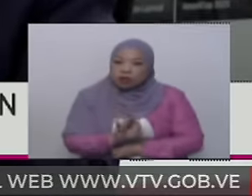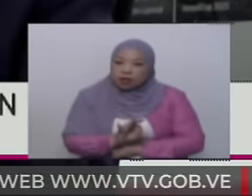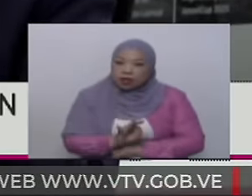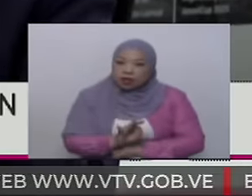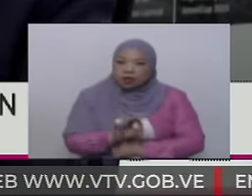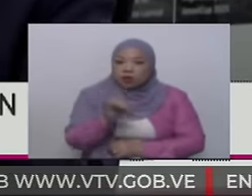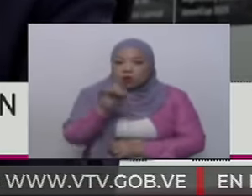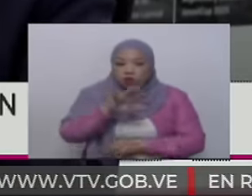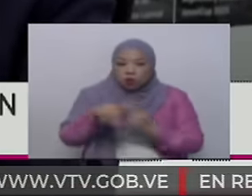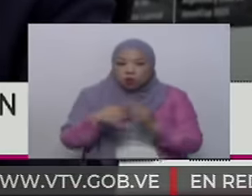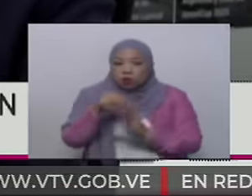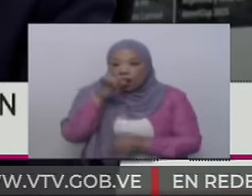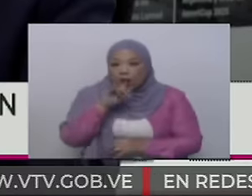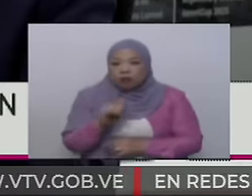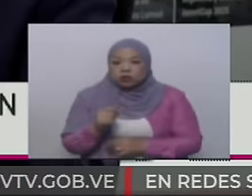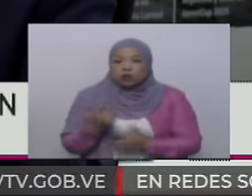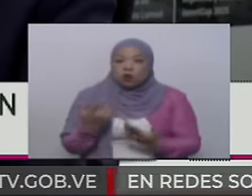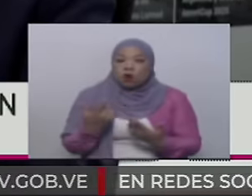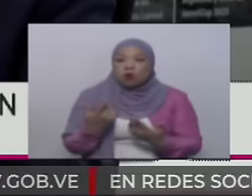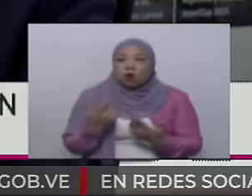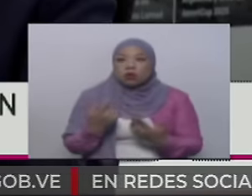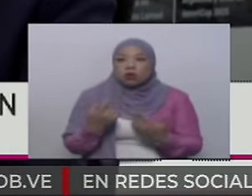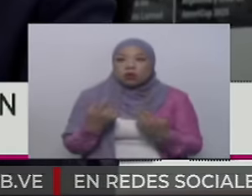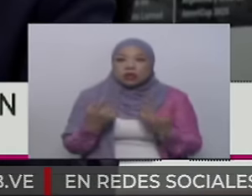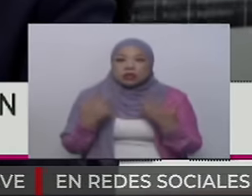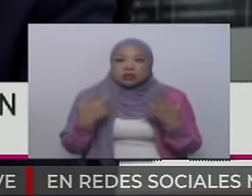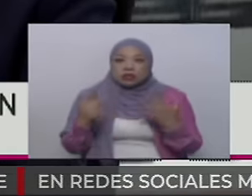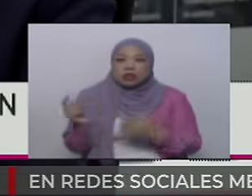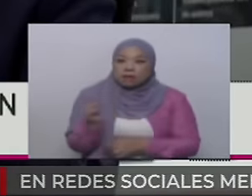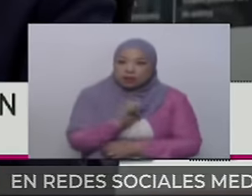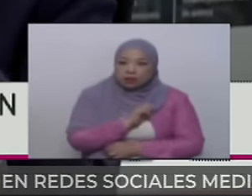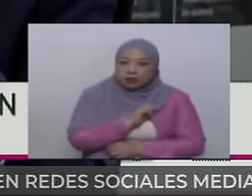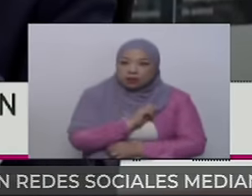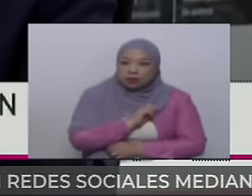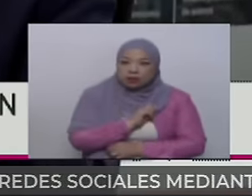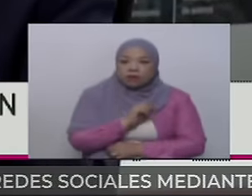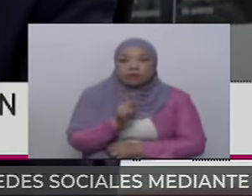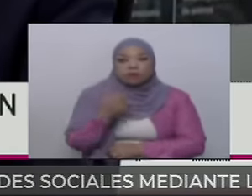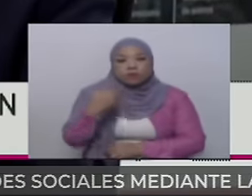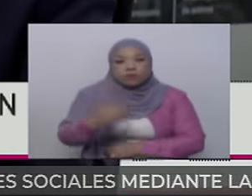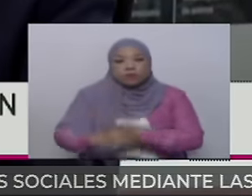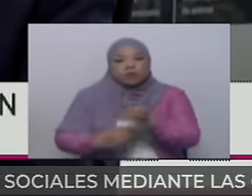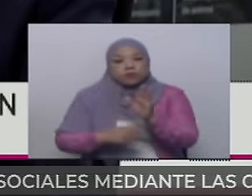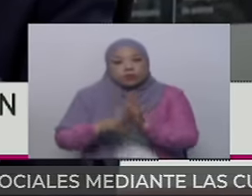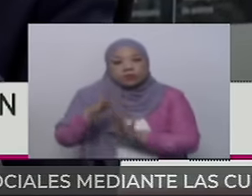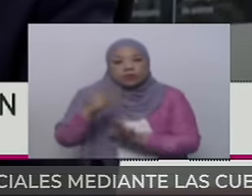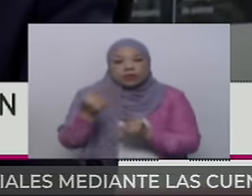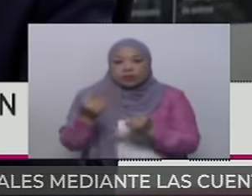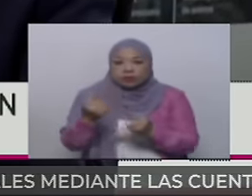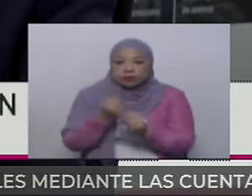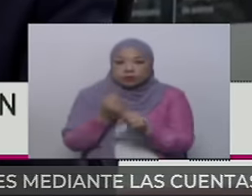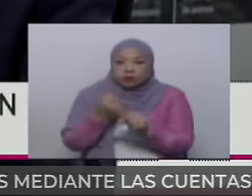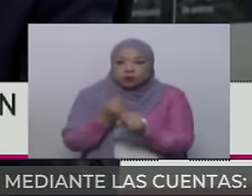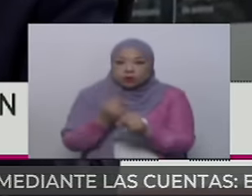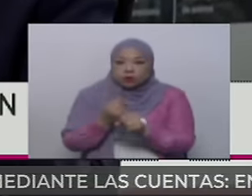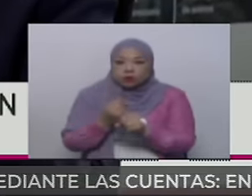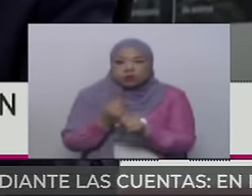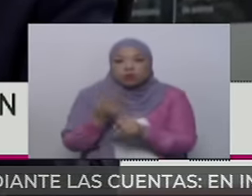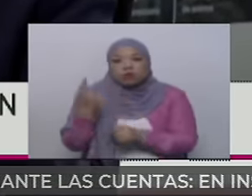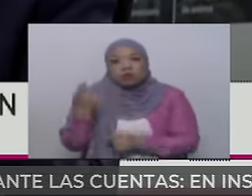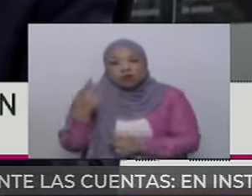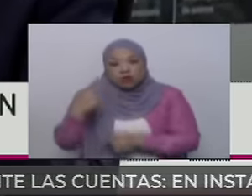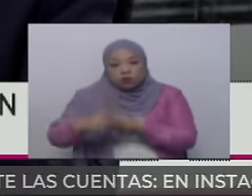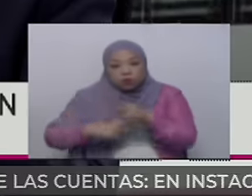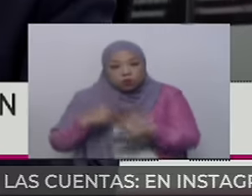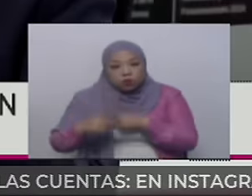va de año. Porque recaudación significa crecimiento económico. Porque no se recauda lo que no se